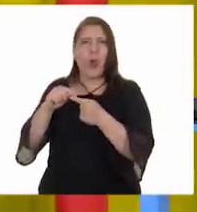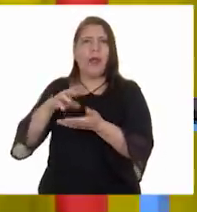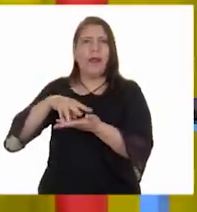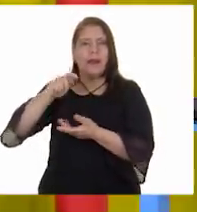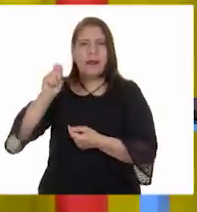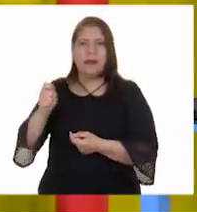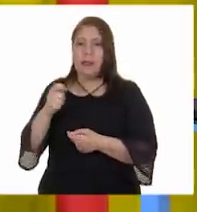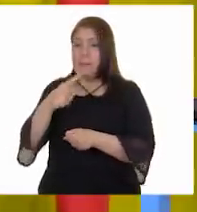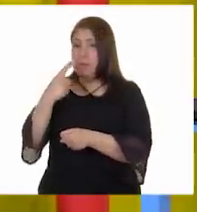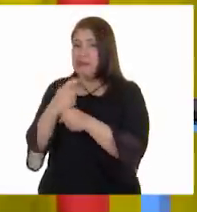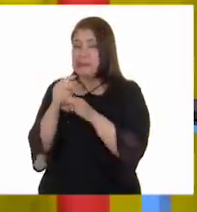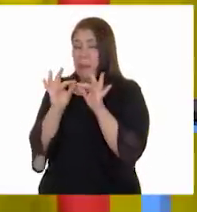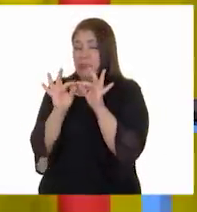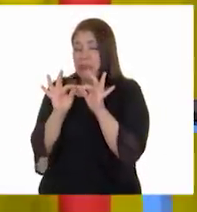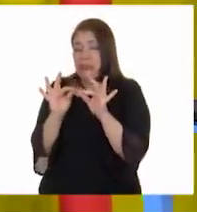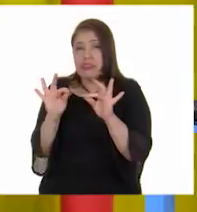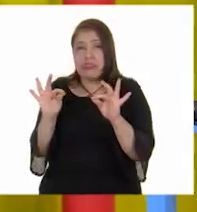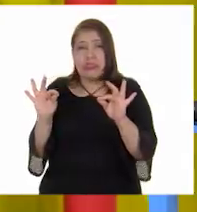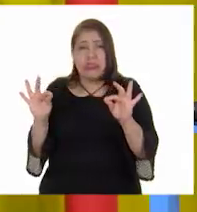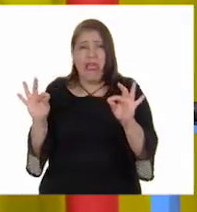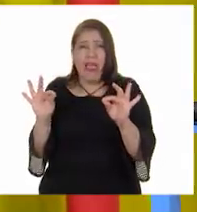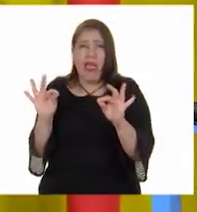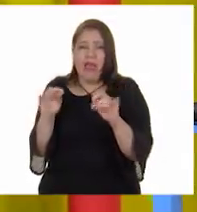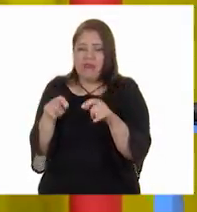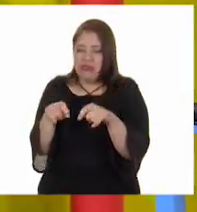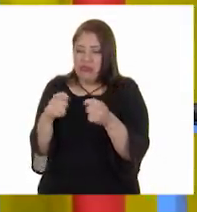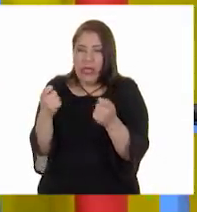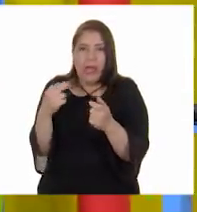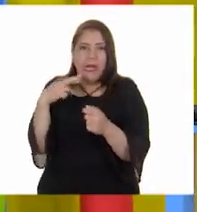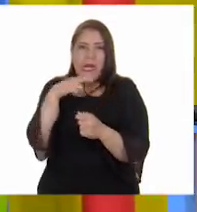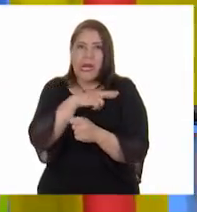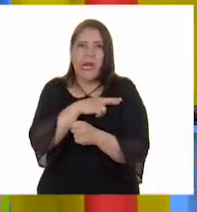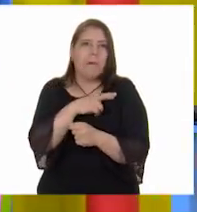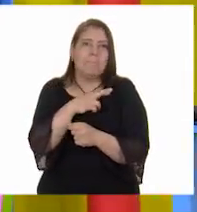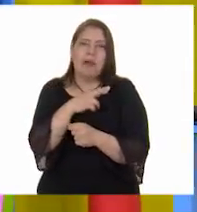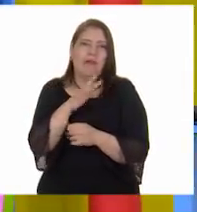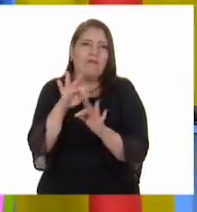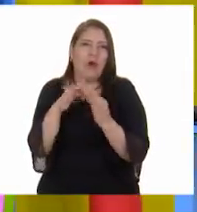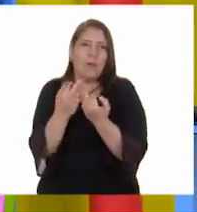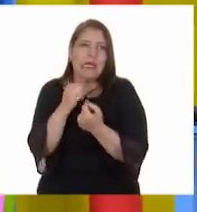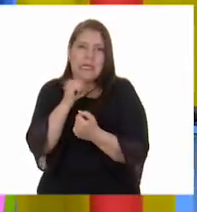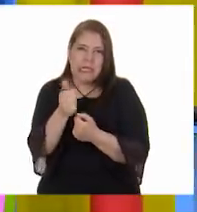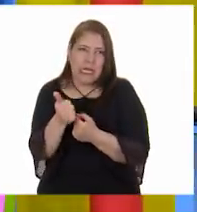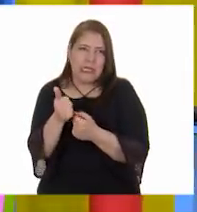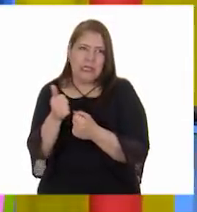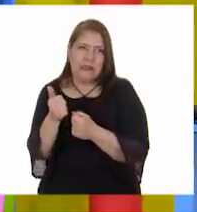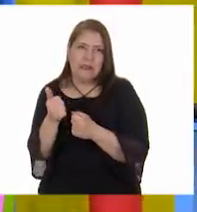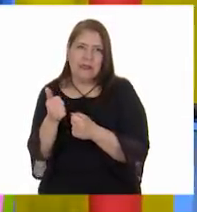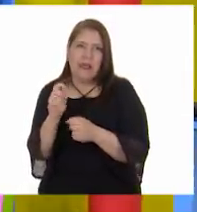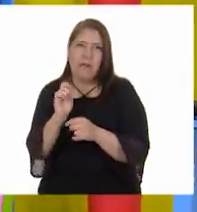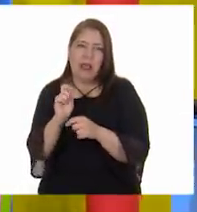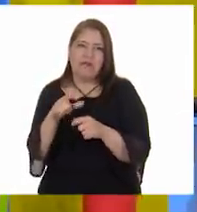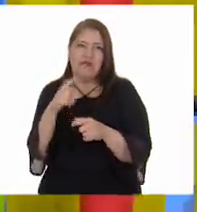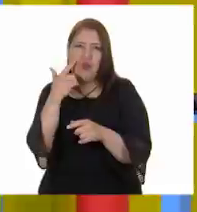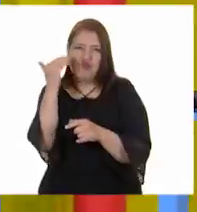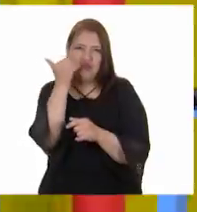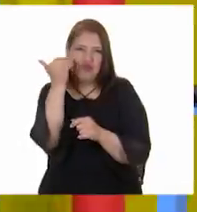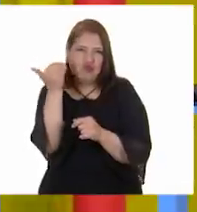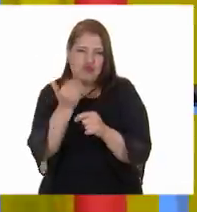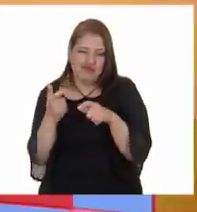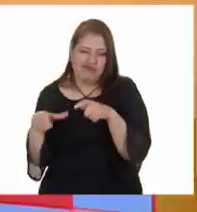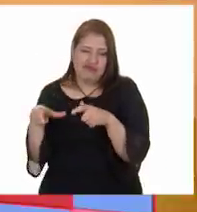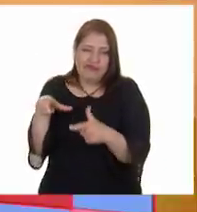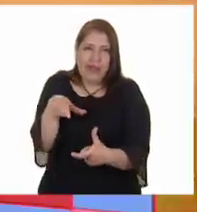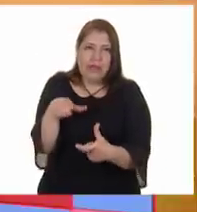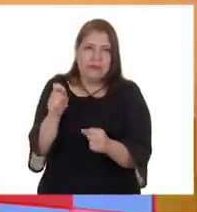ve muy delgadito, se ve frágil, sin forma. Cuando lo pasa al plato, vemos cómo se dobla todo. Cae